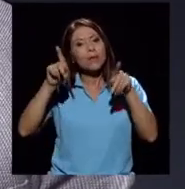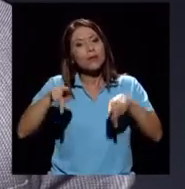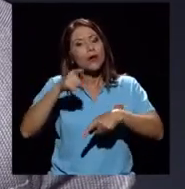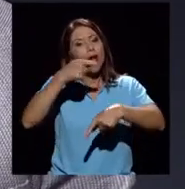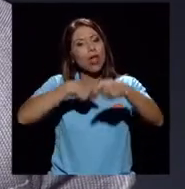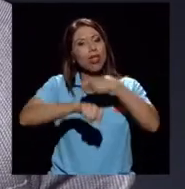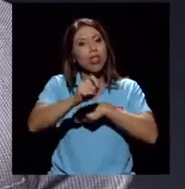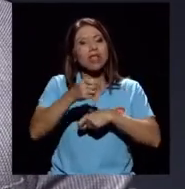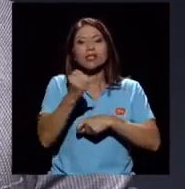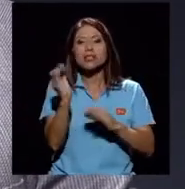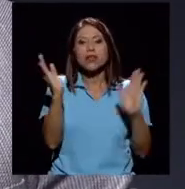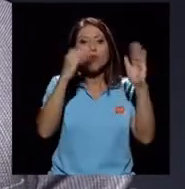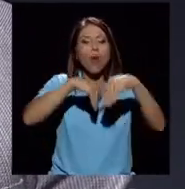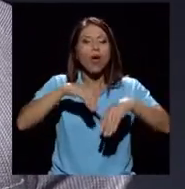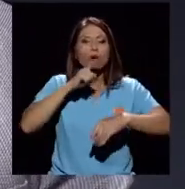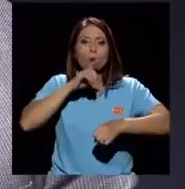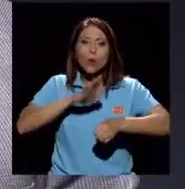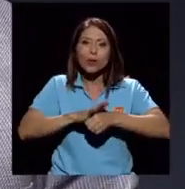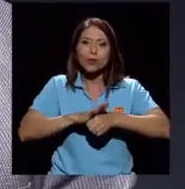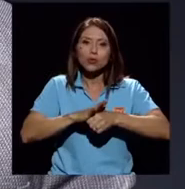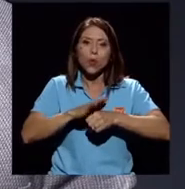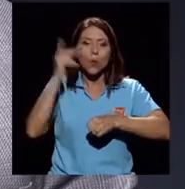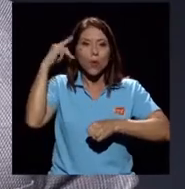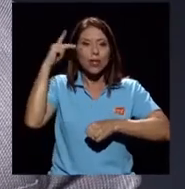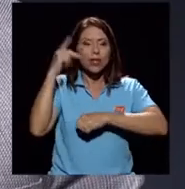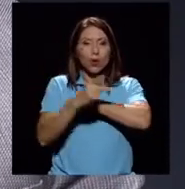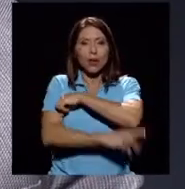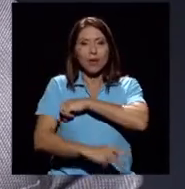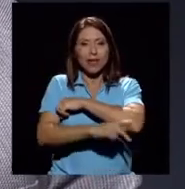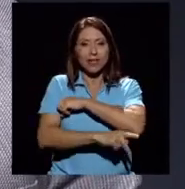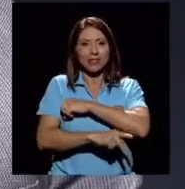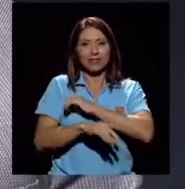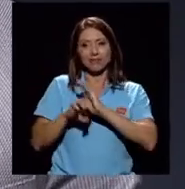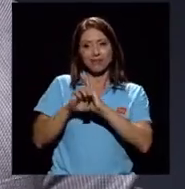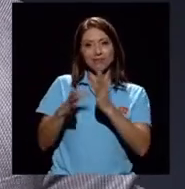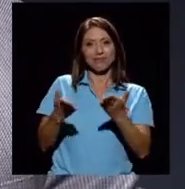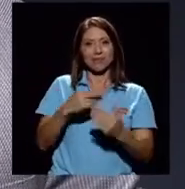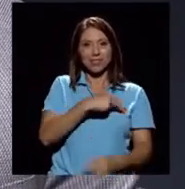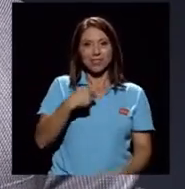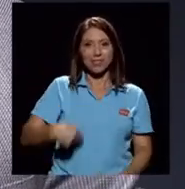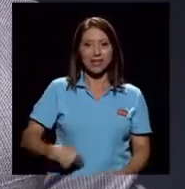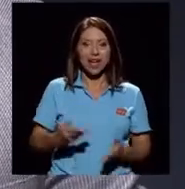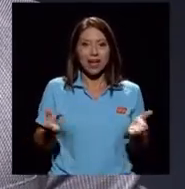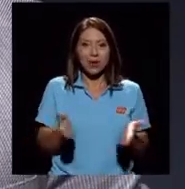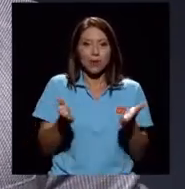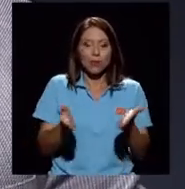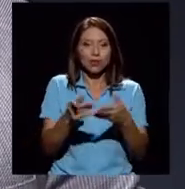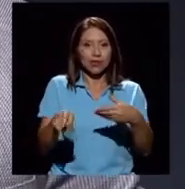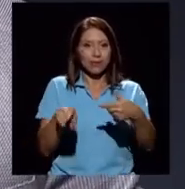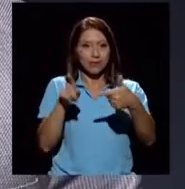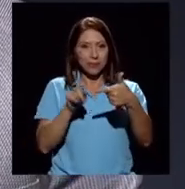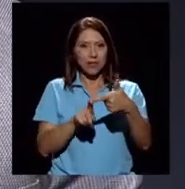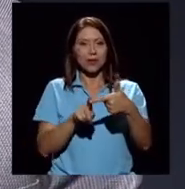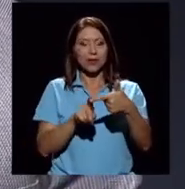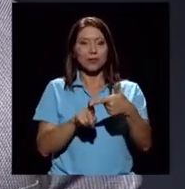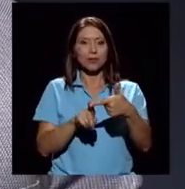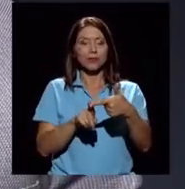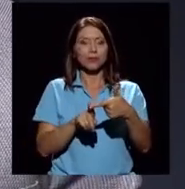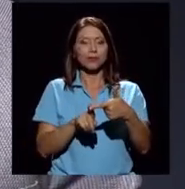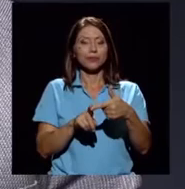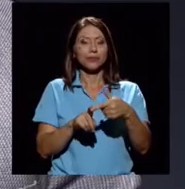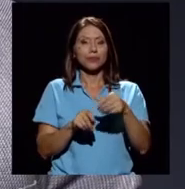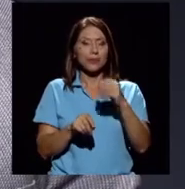político del país en este caso china que lo impulsa entonces es un tema segundo tema es que hay que poner contexto